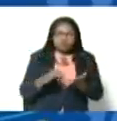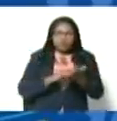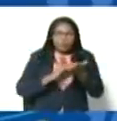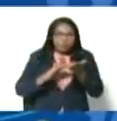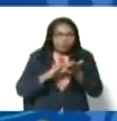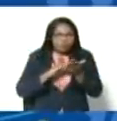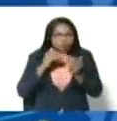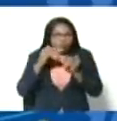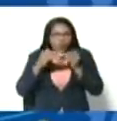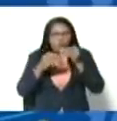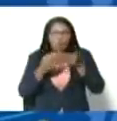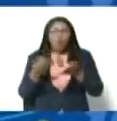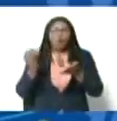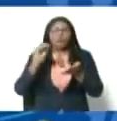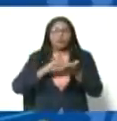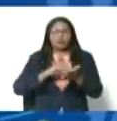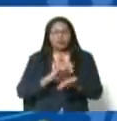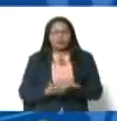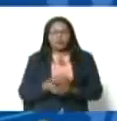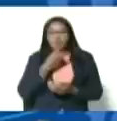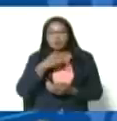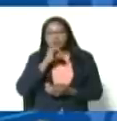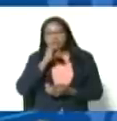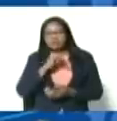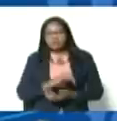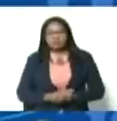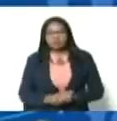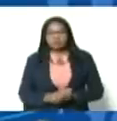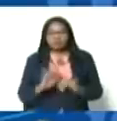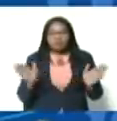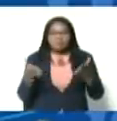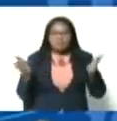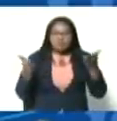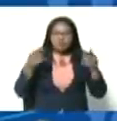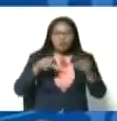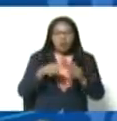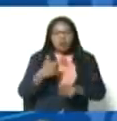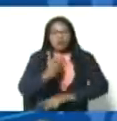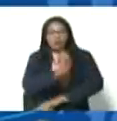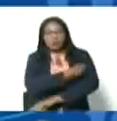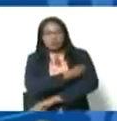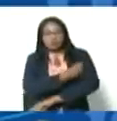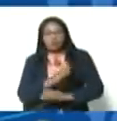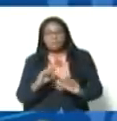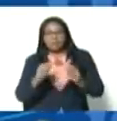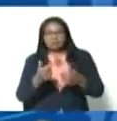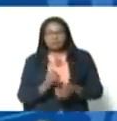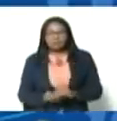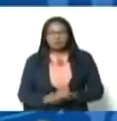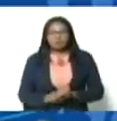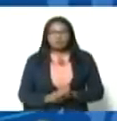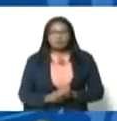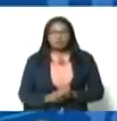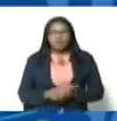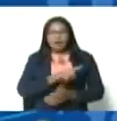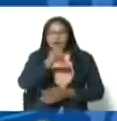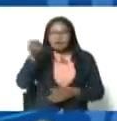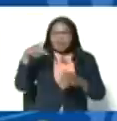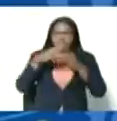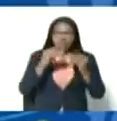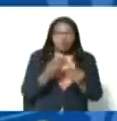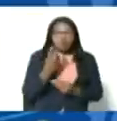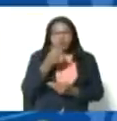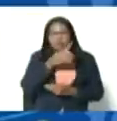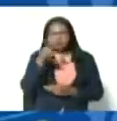poquito, otra vez, una buena noticia. Y arrancó la vacunación, pronto llegará la vacuna aquí para vacunarlos a